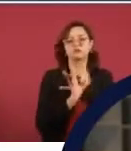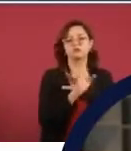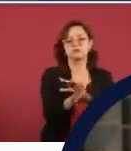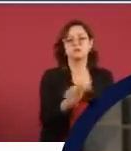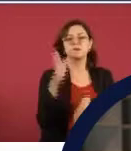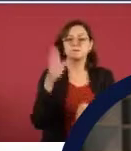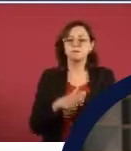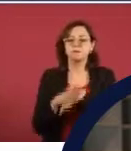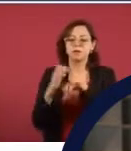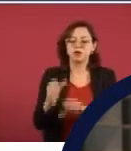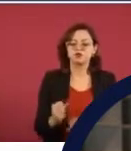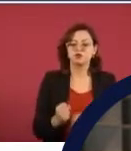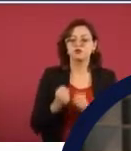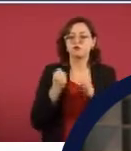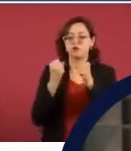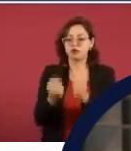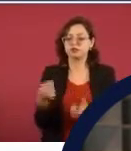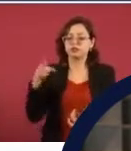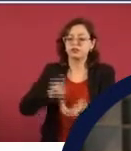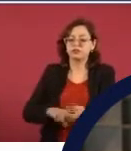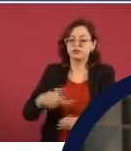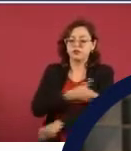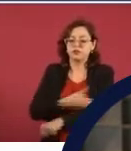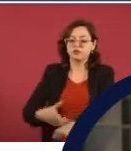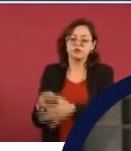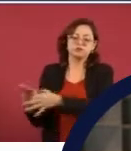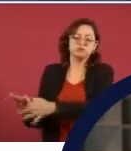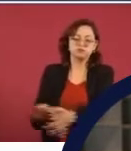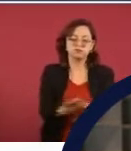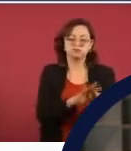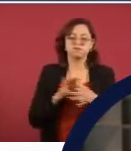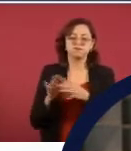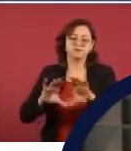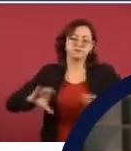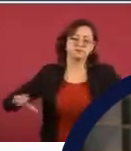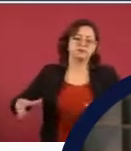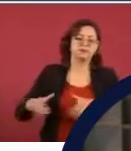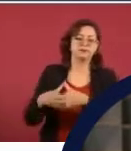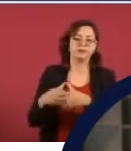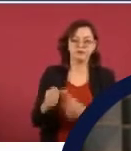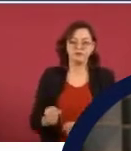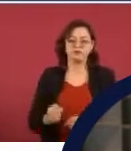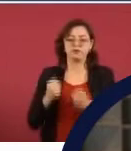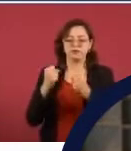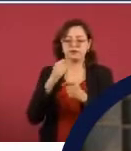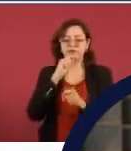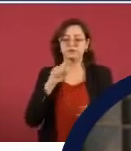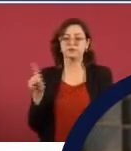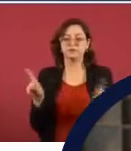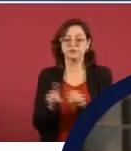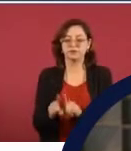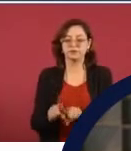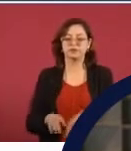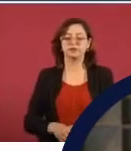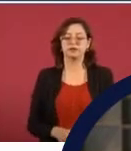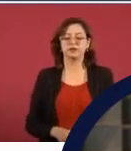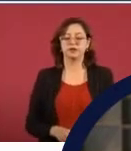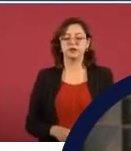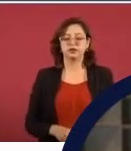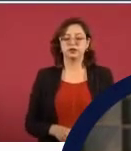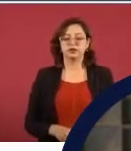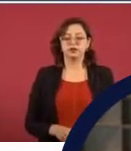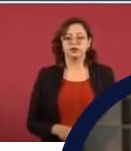si se cumple además, porque ya hemos visto durante este año también hubo promesas concretas de inversión que no se dieron a la mera